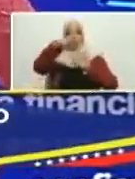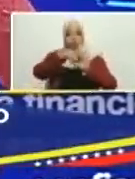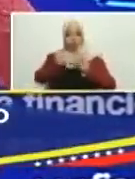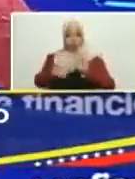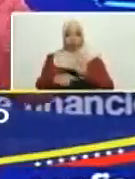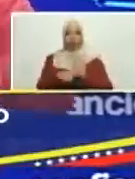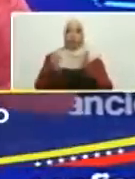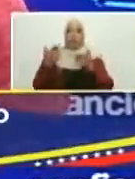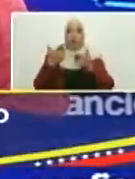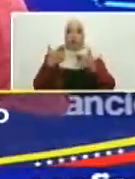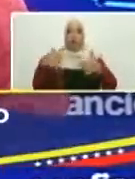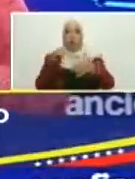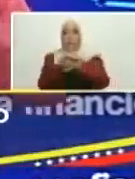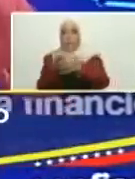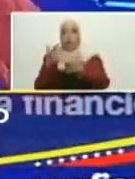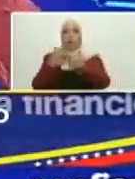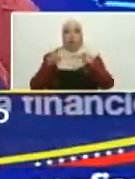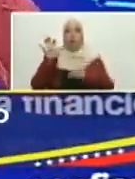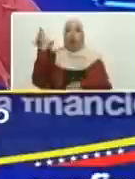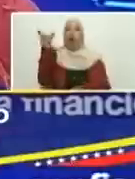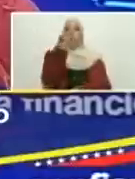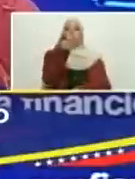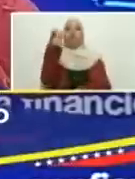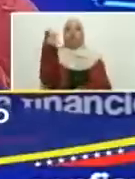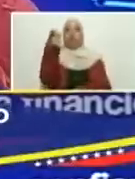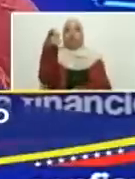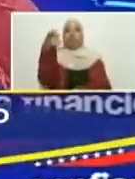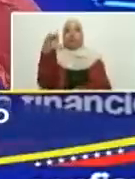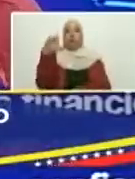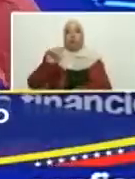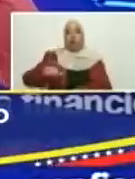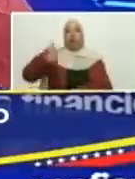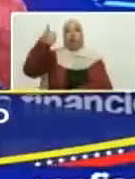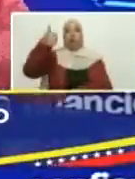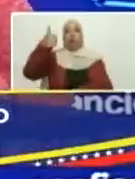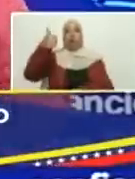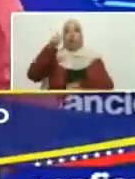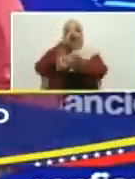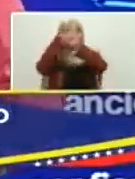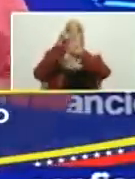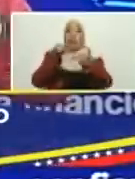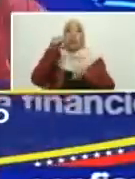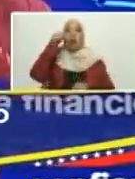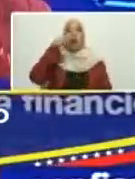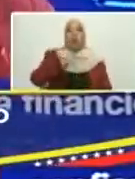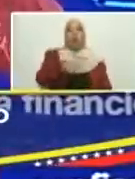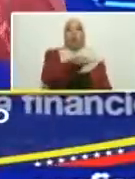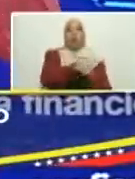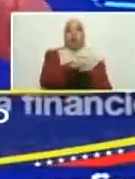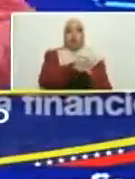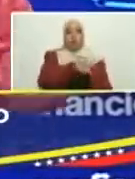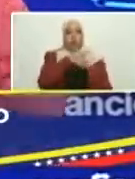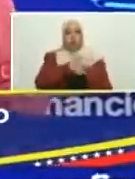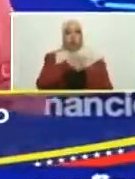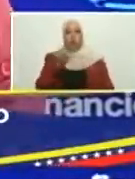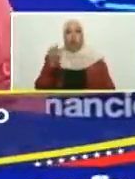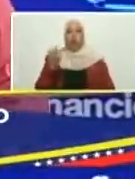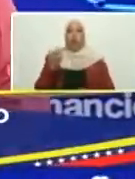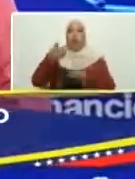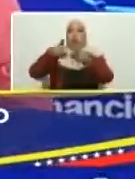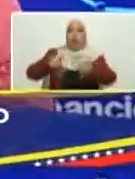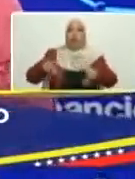la soberanía nacional, de la búsqueda del mayor nivel de felicidad para el pueblo, de la distribución de los ingresos